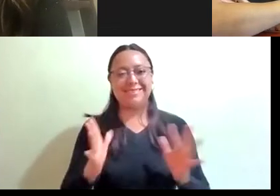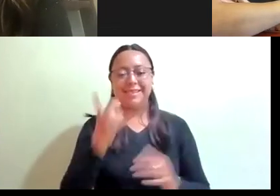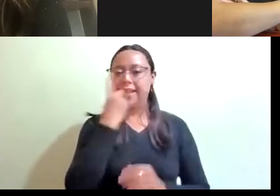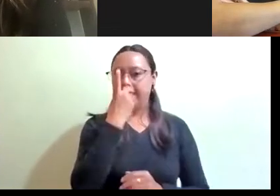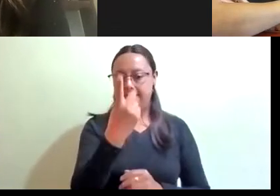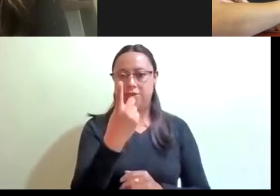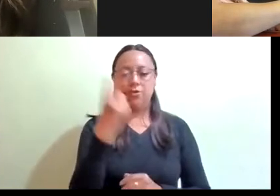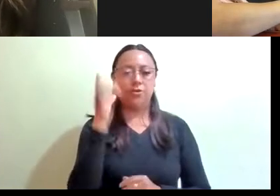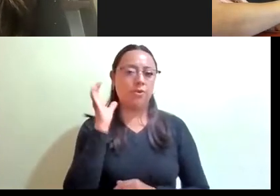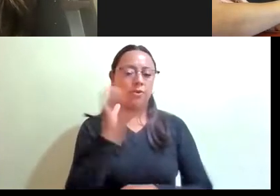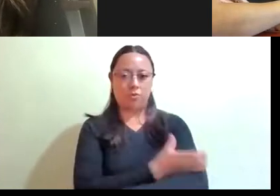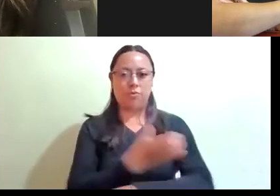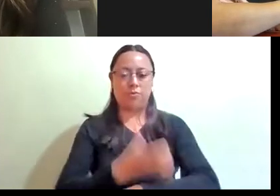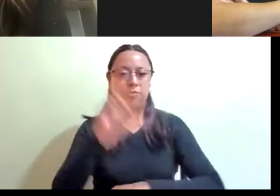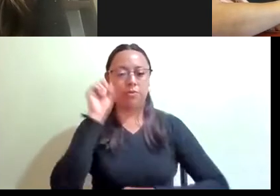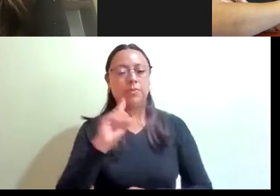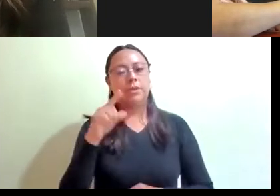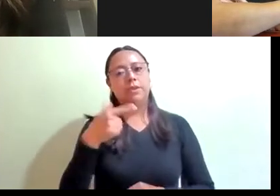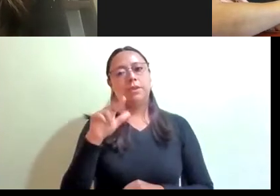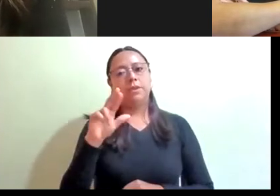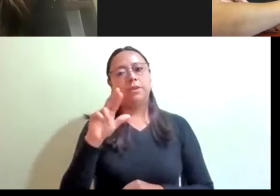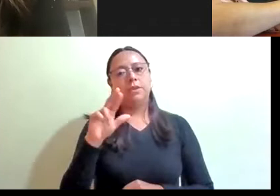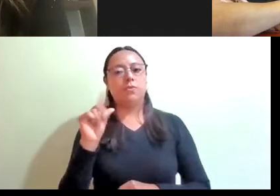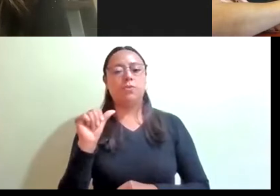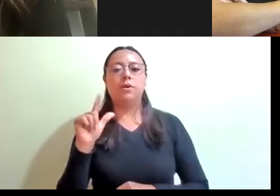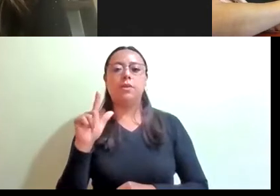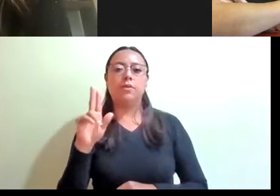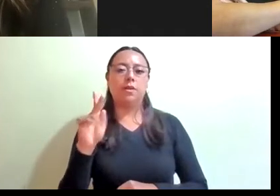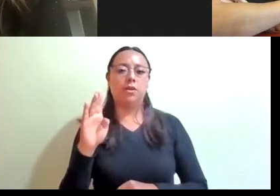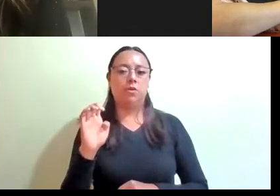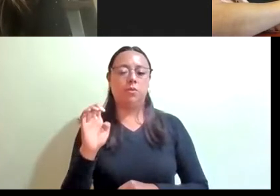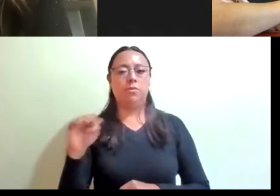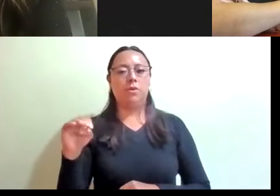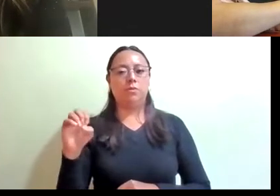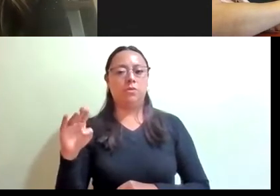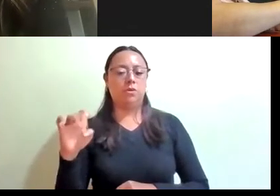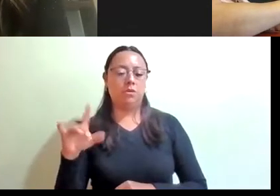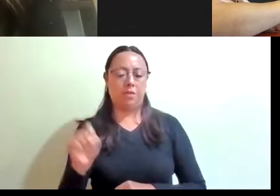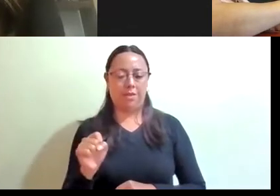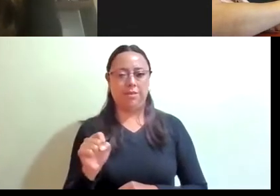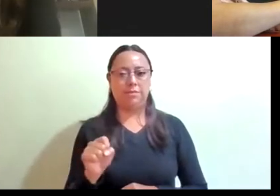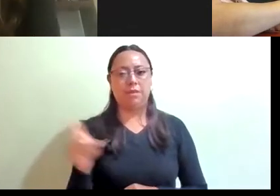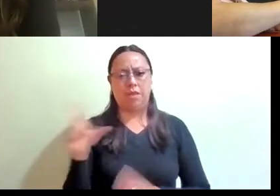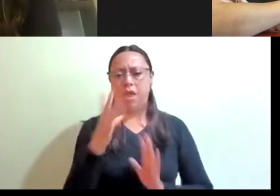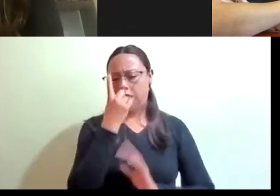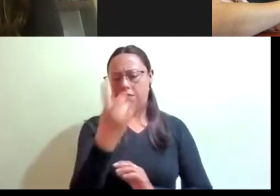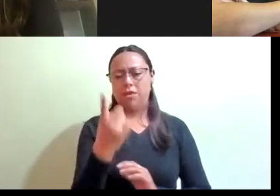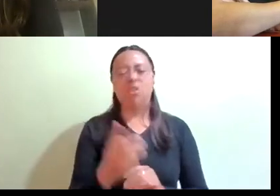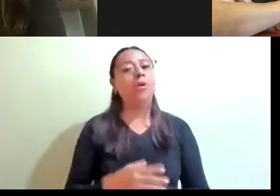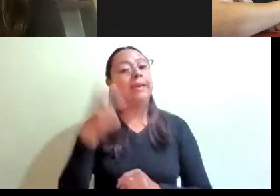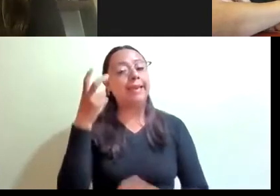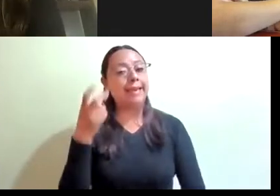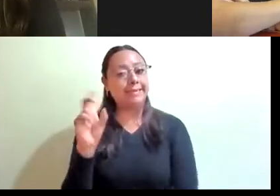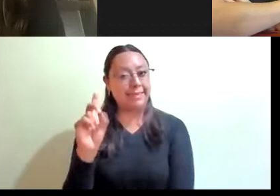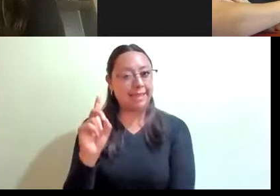compañera diputada Guadalupe Morales, que a más tardar el 30 de noviembre, dicha dependencia